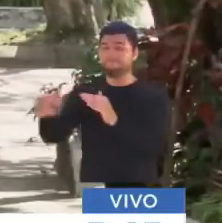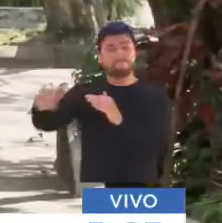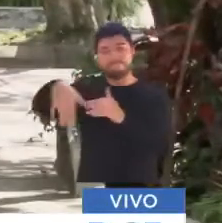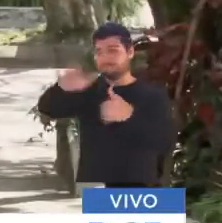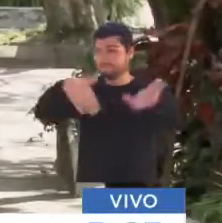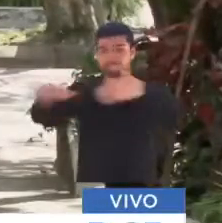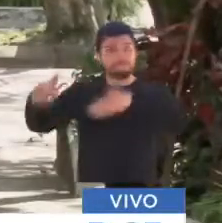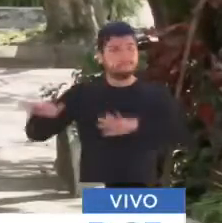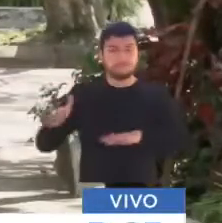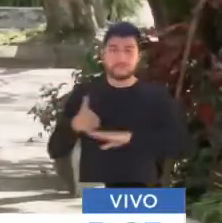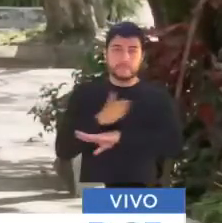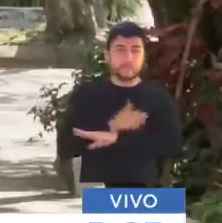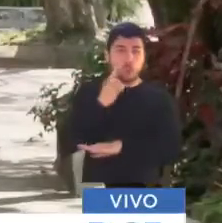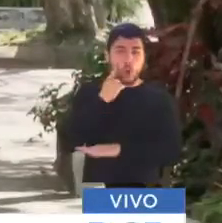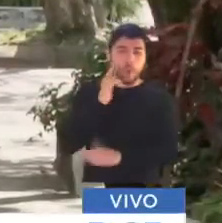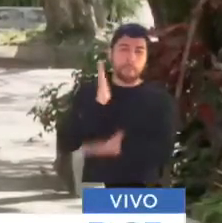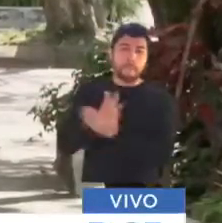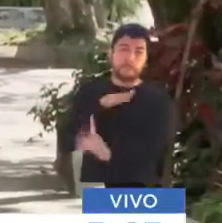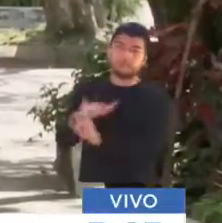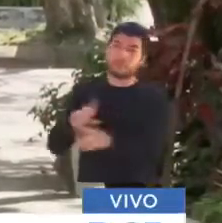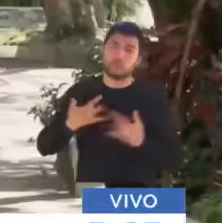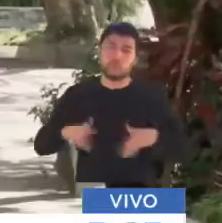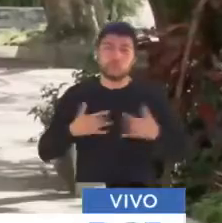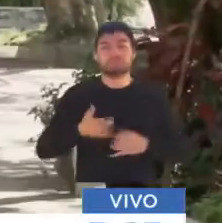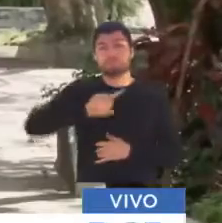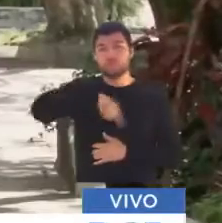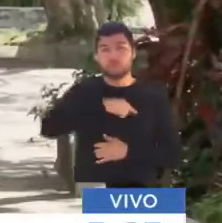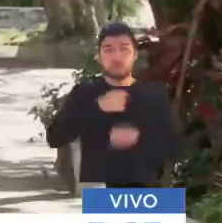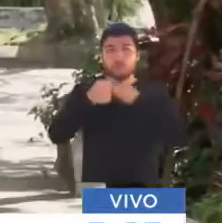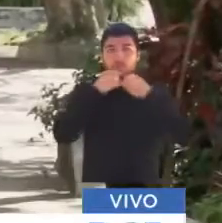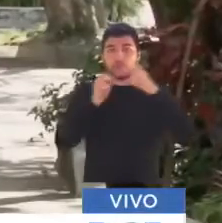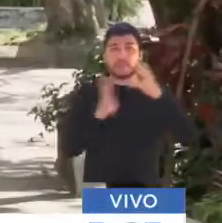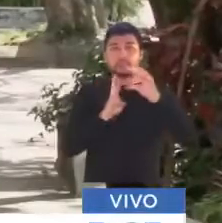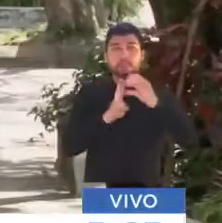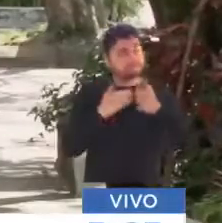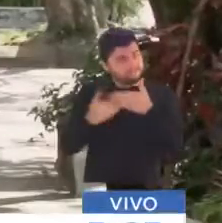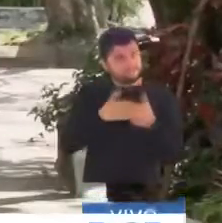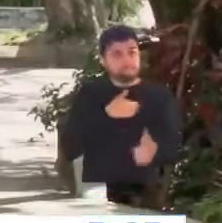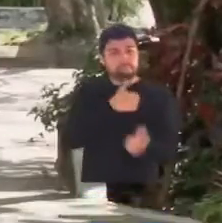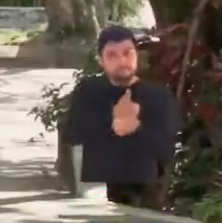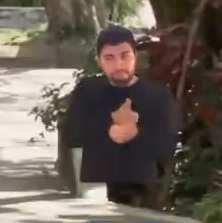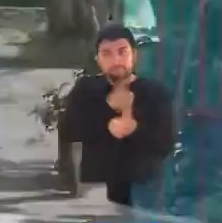Por supuesto, nosotros desde aquí, desde Noticias RCN, seguimos